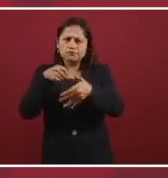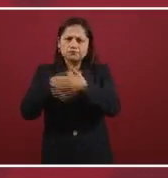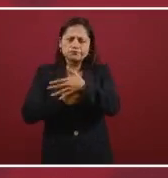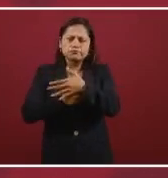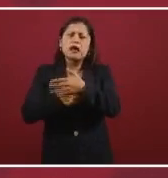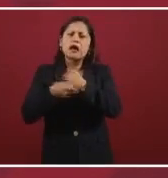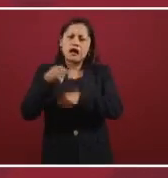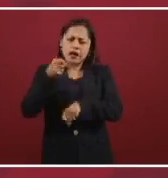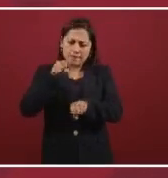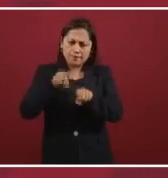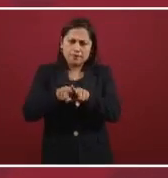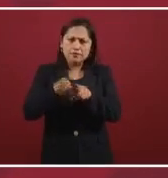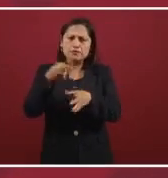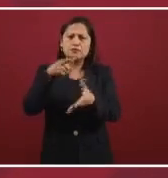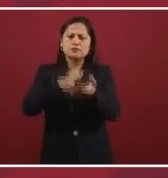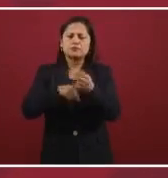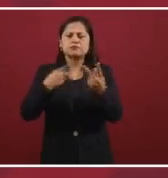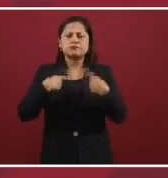que